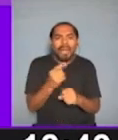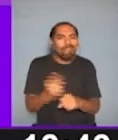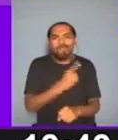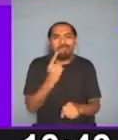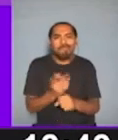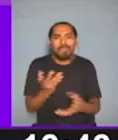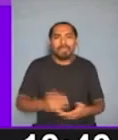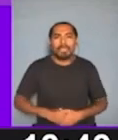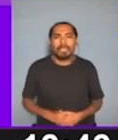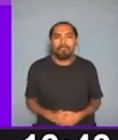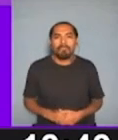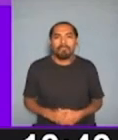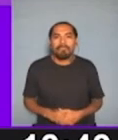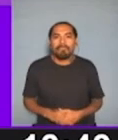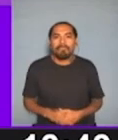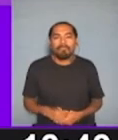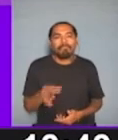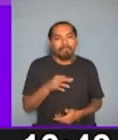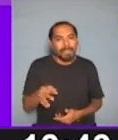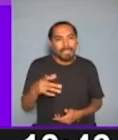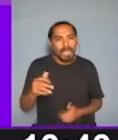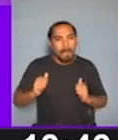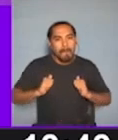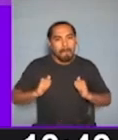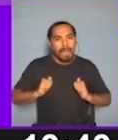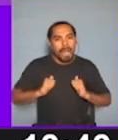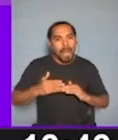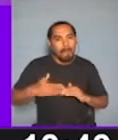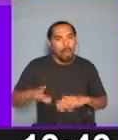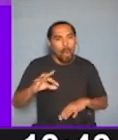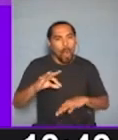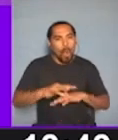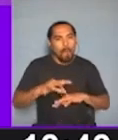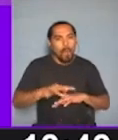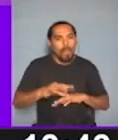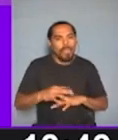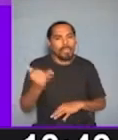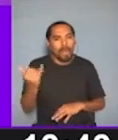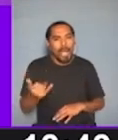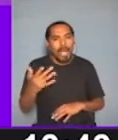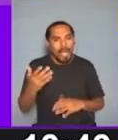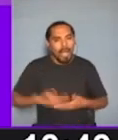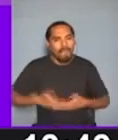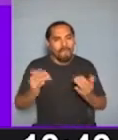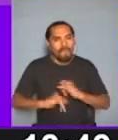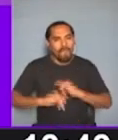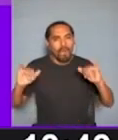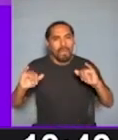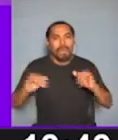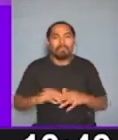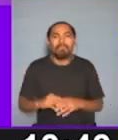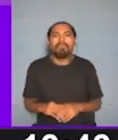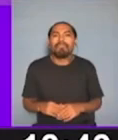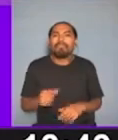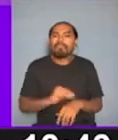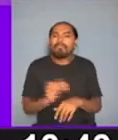Así es, así que hay que esperar. El compromiso por parte de la UTA seccional Jujuy es dar un anuncio de lo que puede